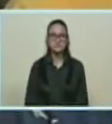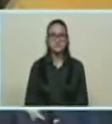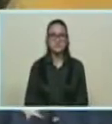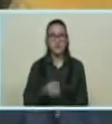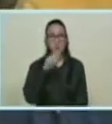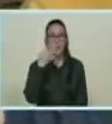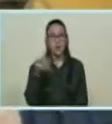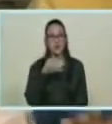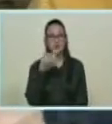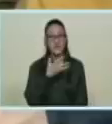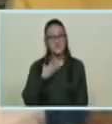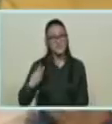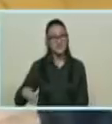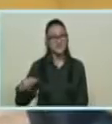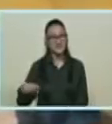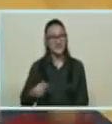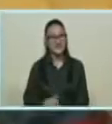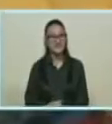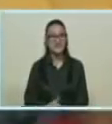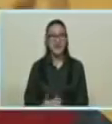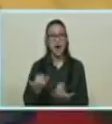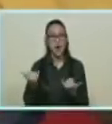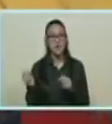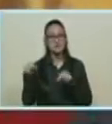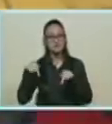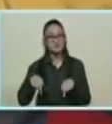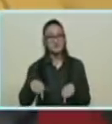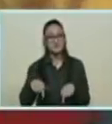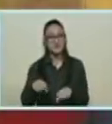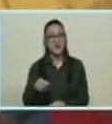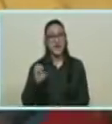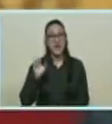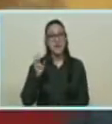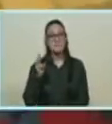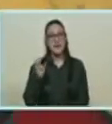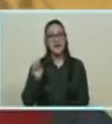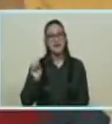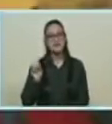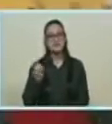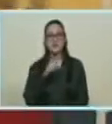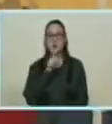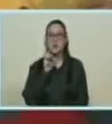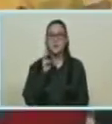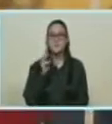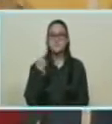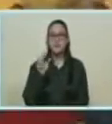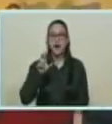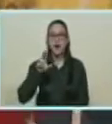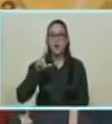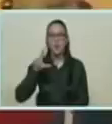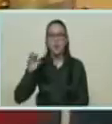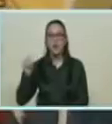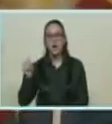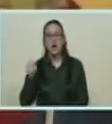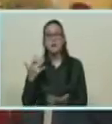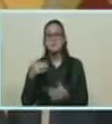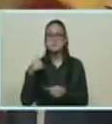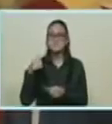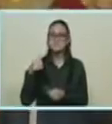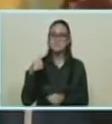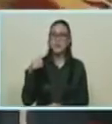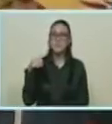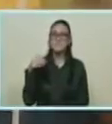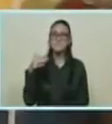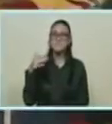Buenas tardes, presidente. Bueno, estamos aquí desde la EPS Paula Correa en Maracay, en el